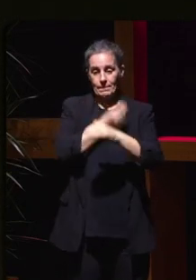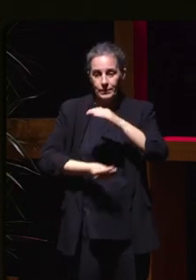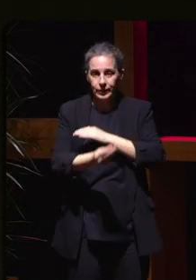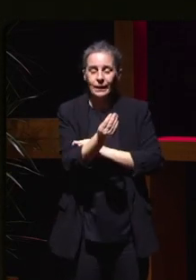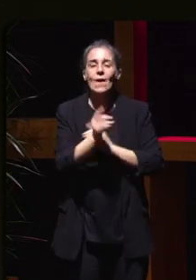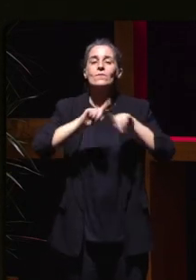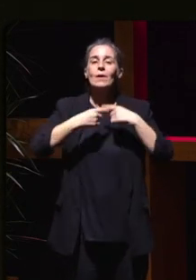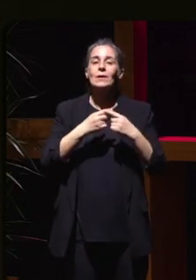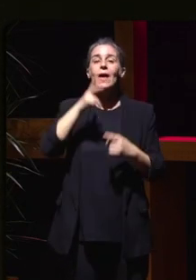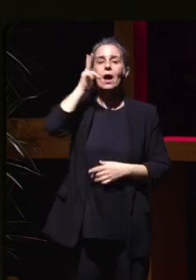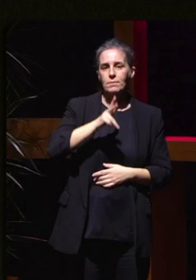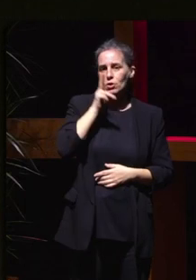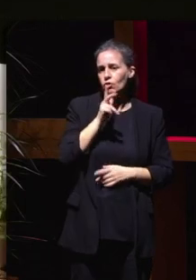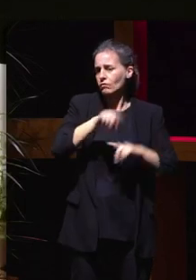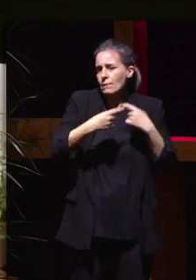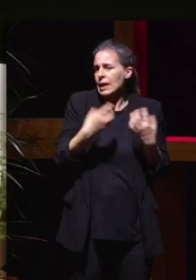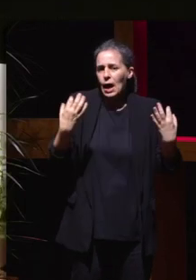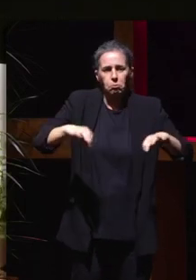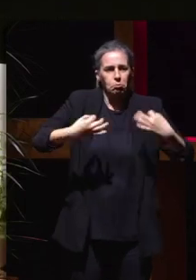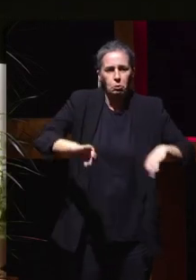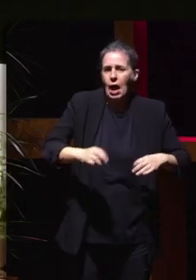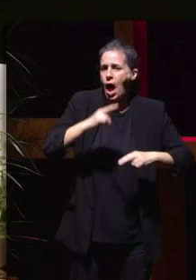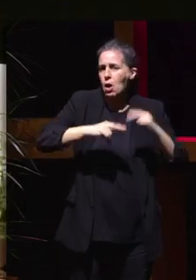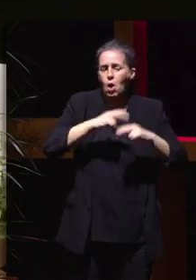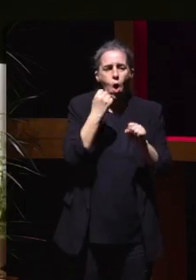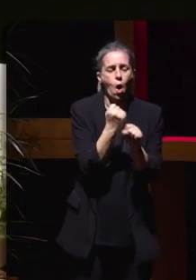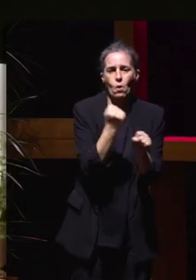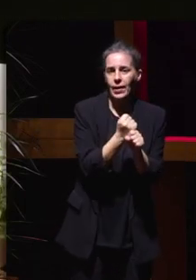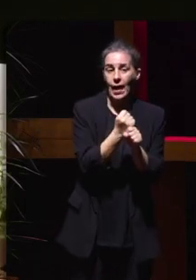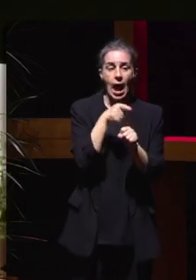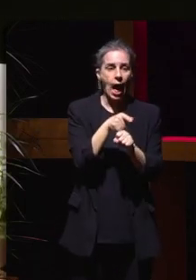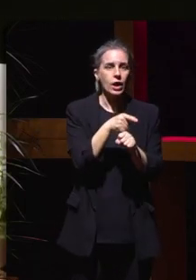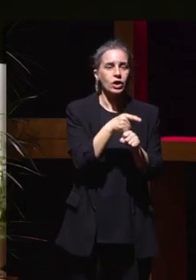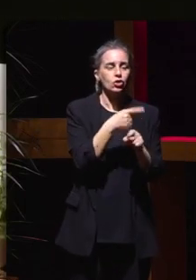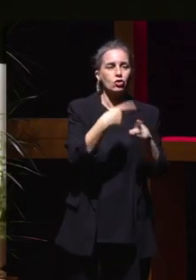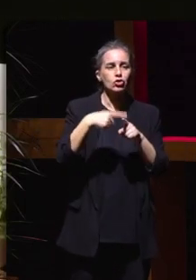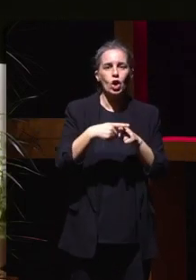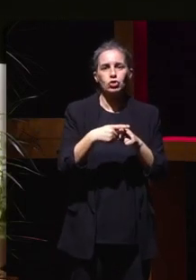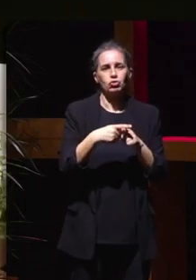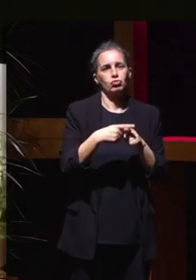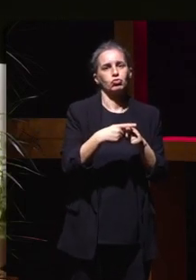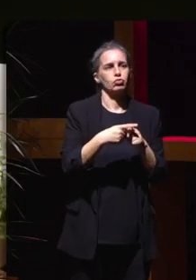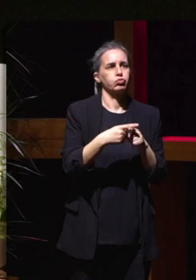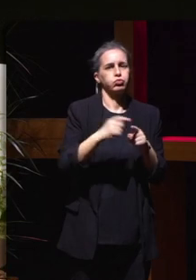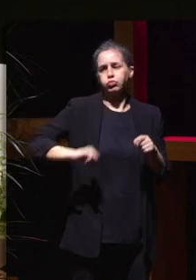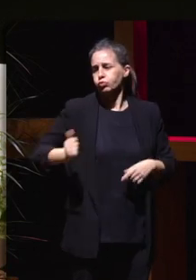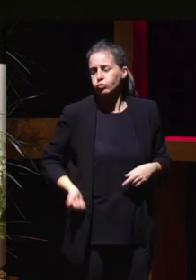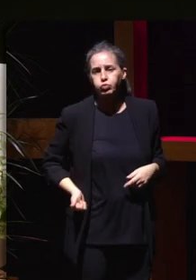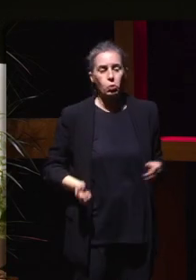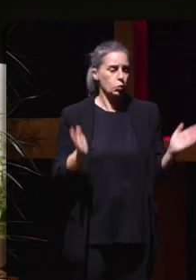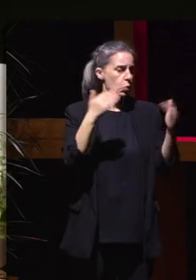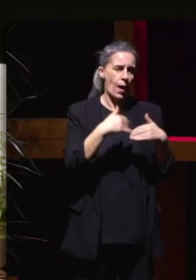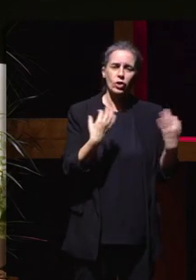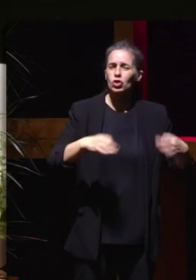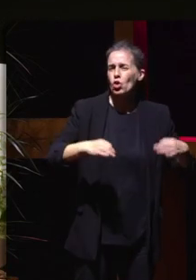nunca sobró nada nunca faltó tampoco pero nunca sobró nada y nunca hubo pues contactos ni encartos